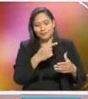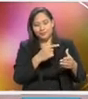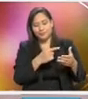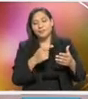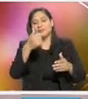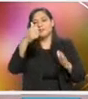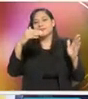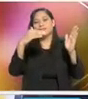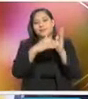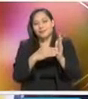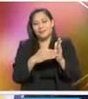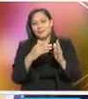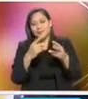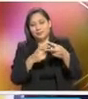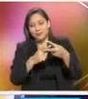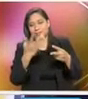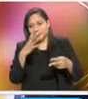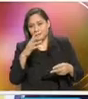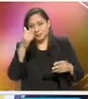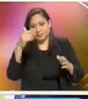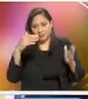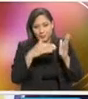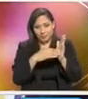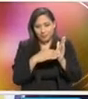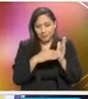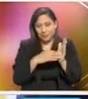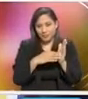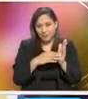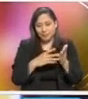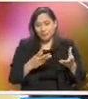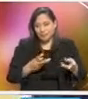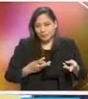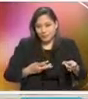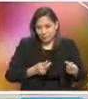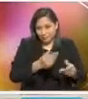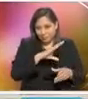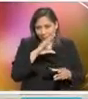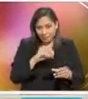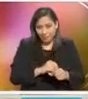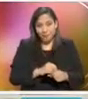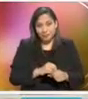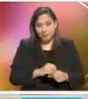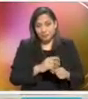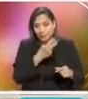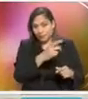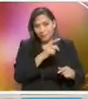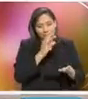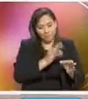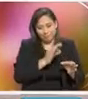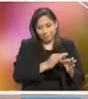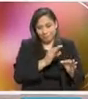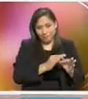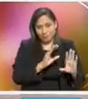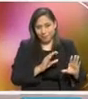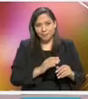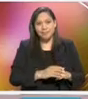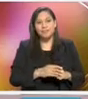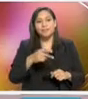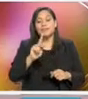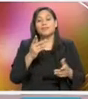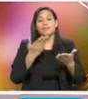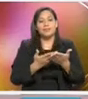riqueza. Los dos primeros son para el día a día, pero lo que genera la riqueza es el ahorro. Y lo que hace la diferencia, ¿no? Exactamente. Ya para